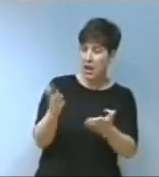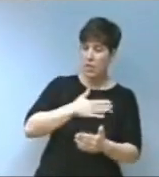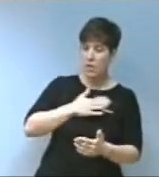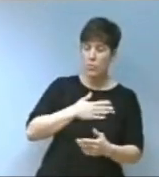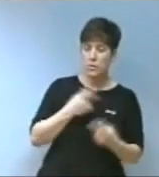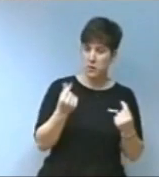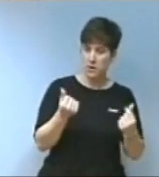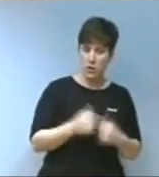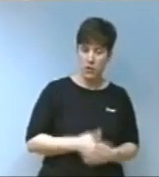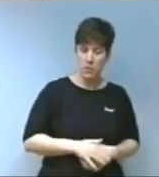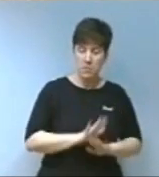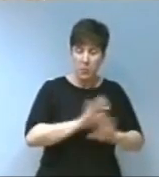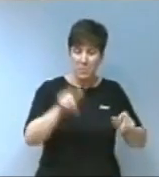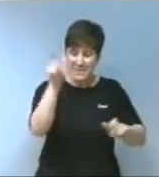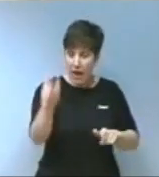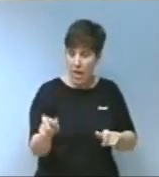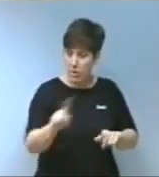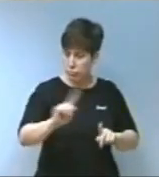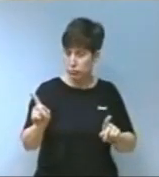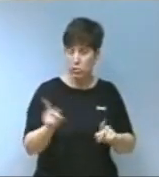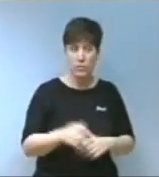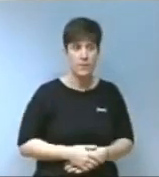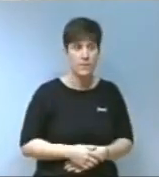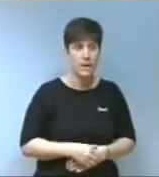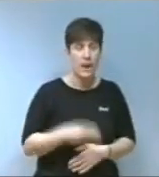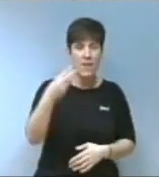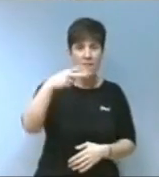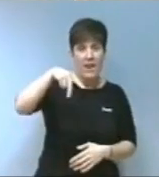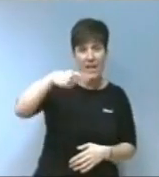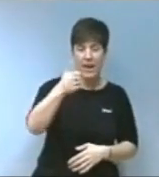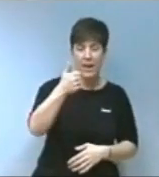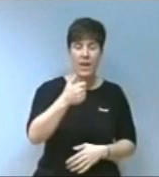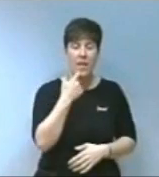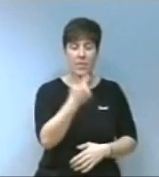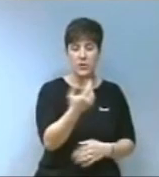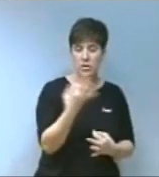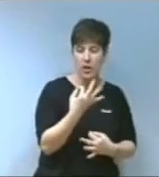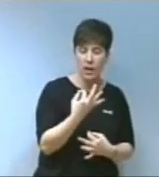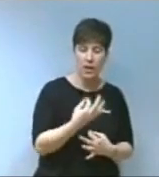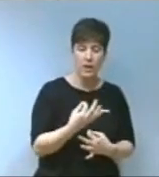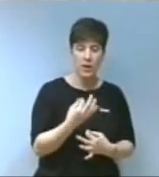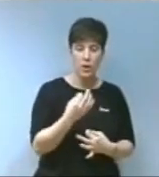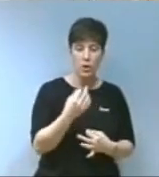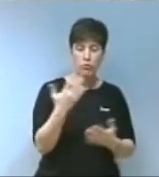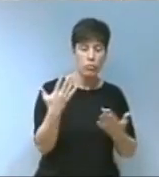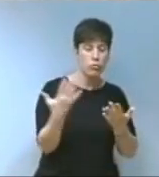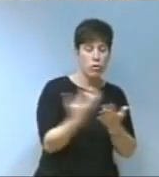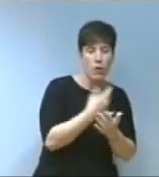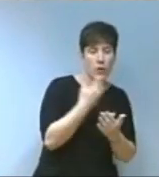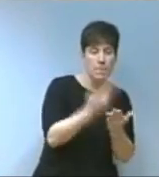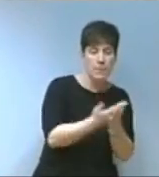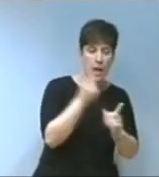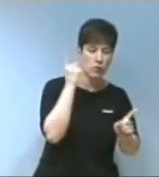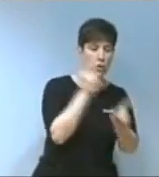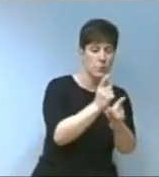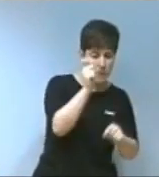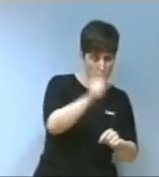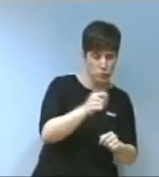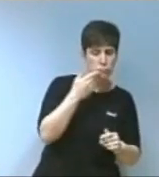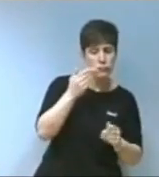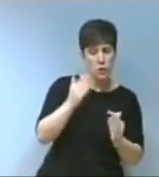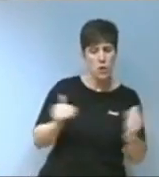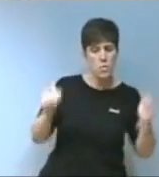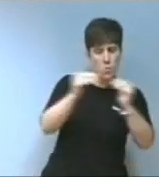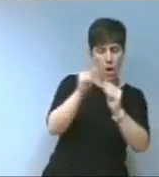solamente a ellos, ya veremos cómo salen las cuentas. El BNG ha dicho que todo lo que pidan los golpistas, ellos igual. Y el PNV, como siempre, pedirá 2 huevos duros